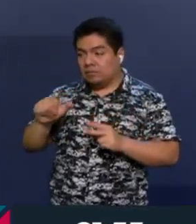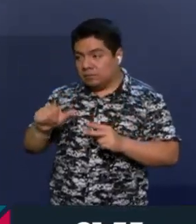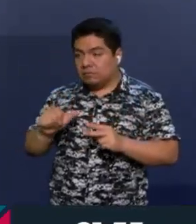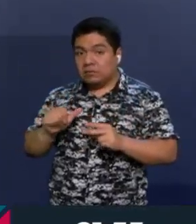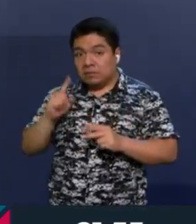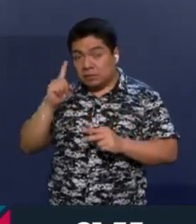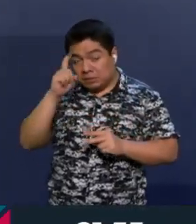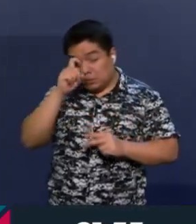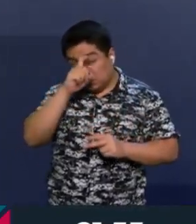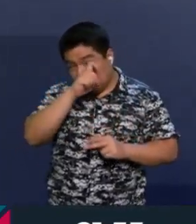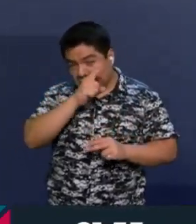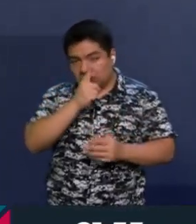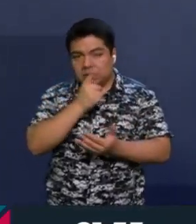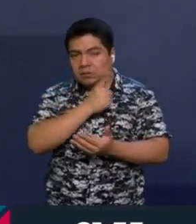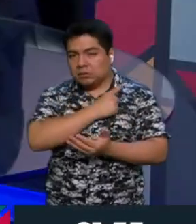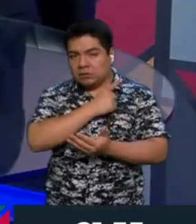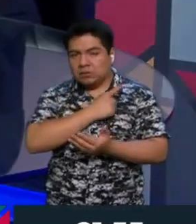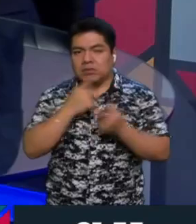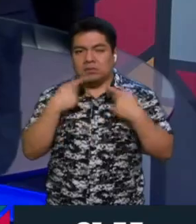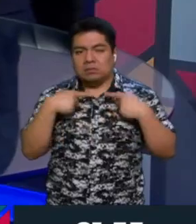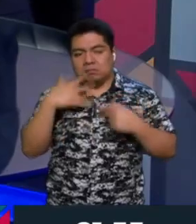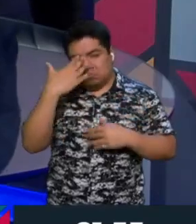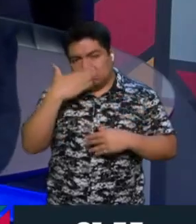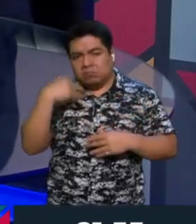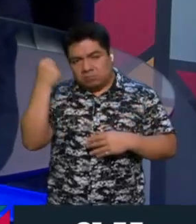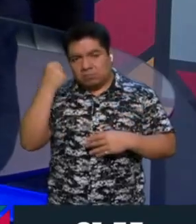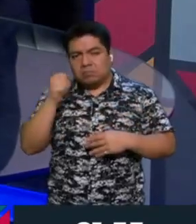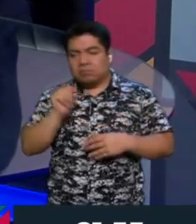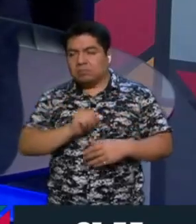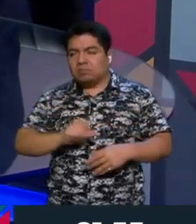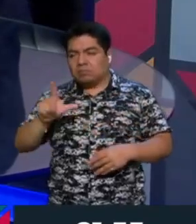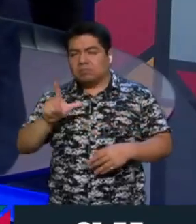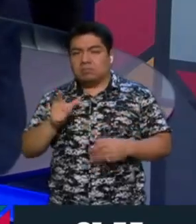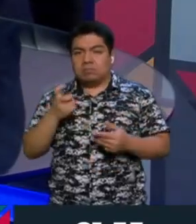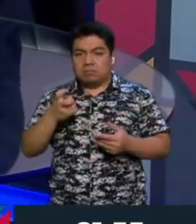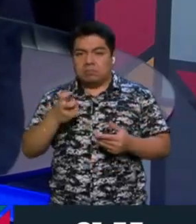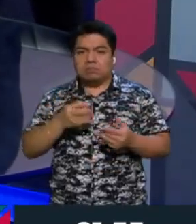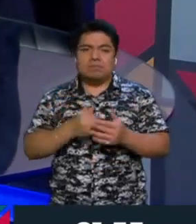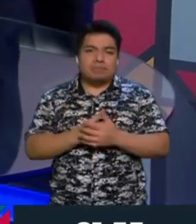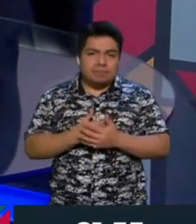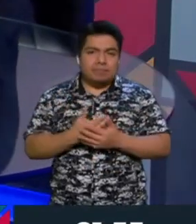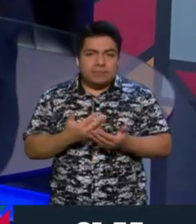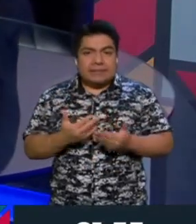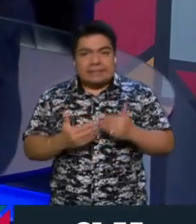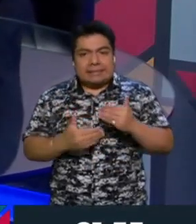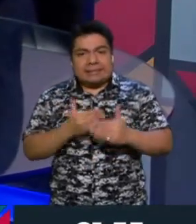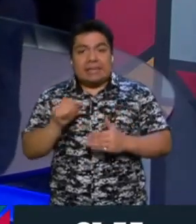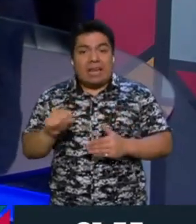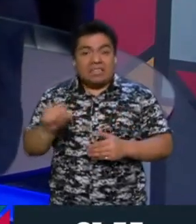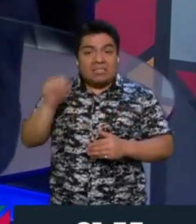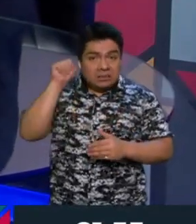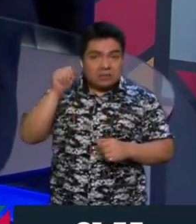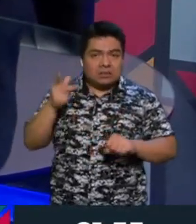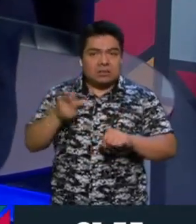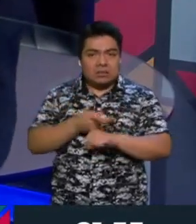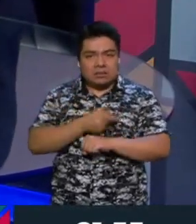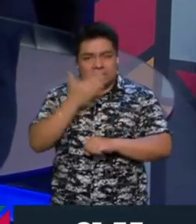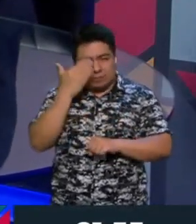más capacitados. Y ahí ese es el planteamiento. Y pasó esto el sábado pasado, que más allá de